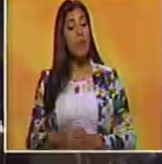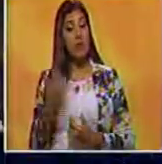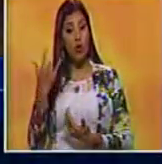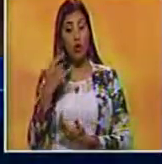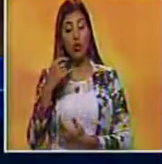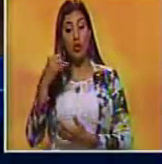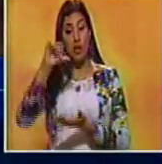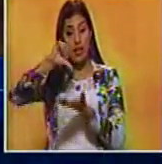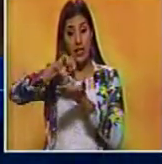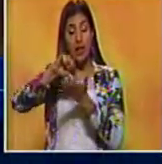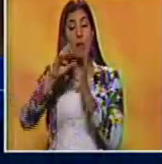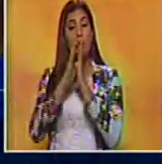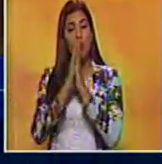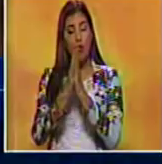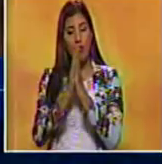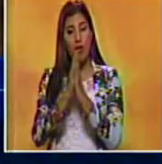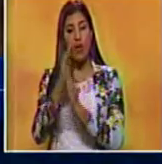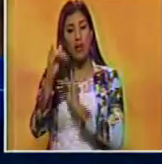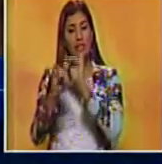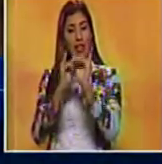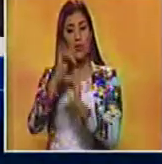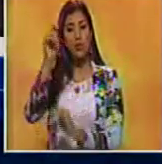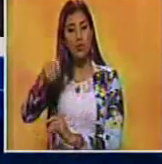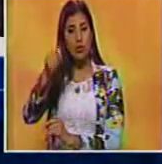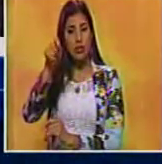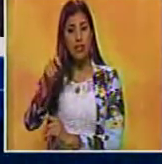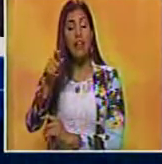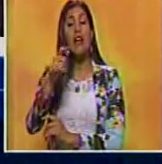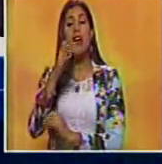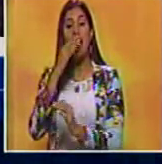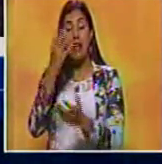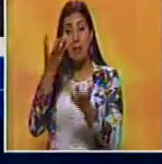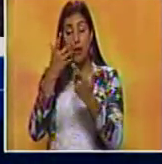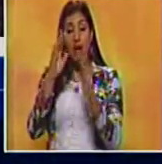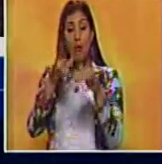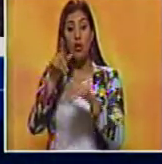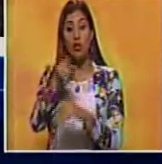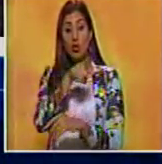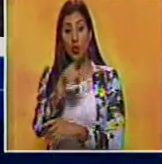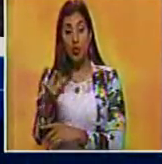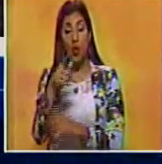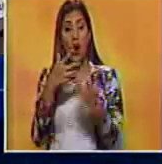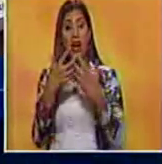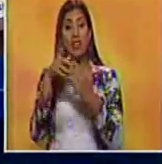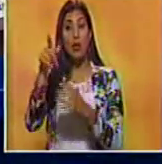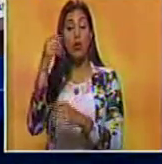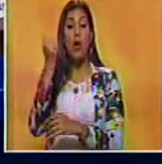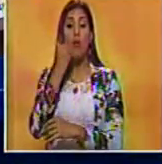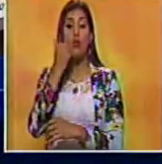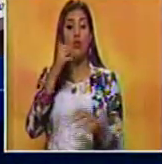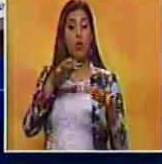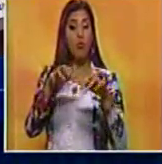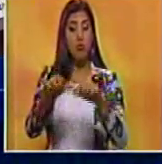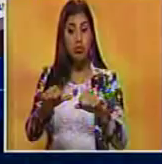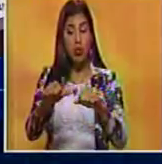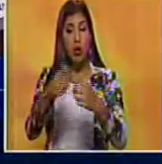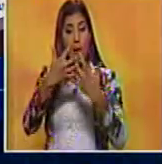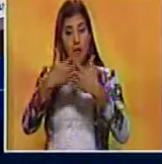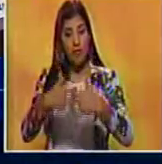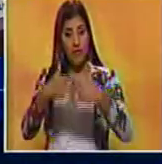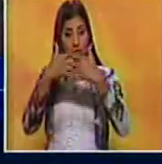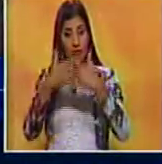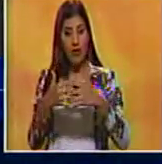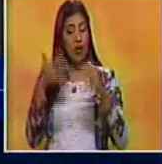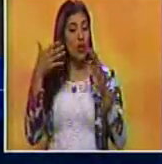Irán pidió a la Corte Internacional de Justicia que declare competente para juzgar a Estados Unidos por la expropiación de sus compañías